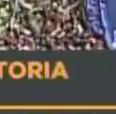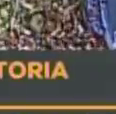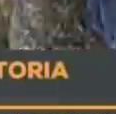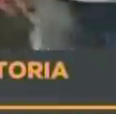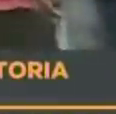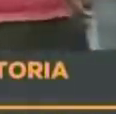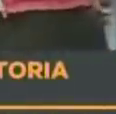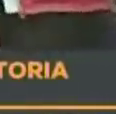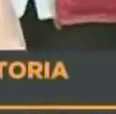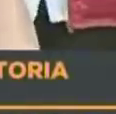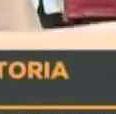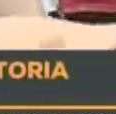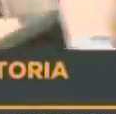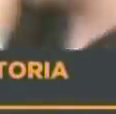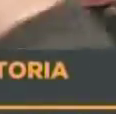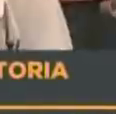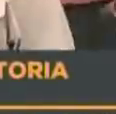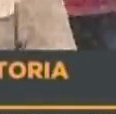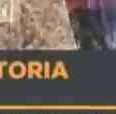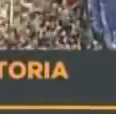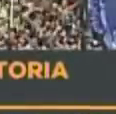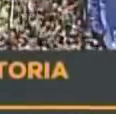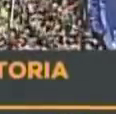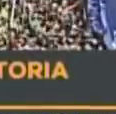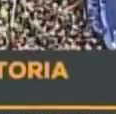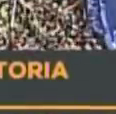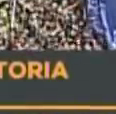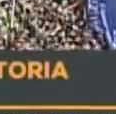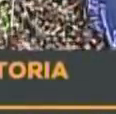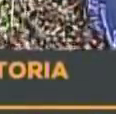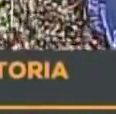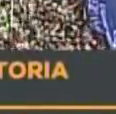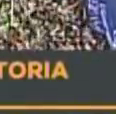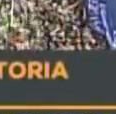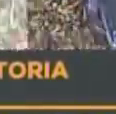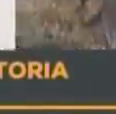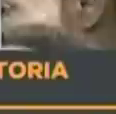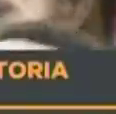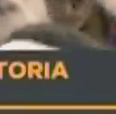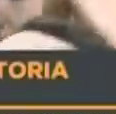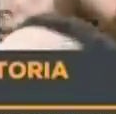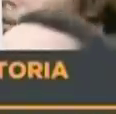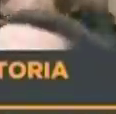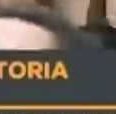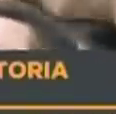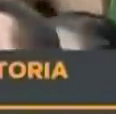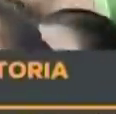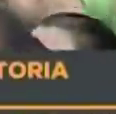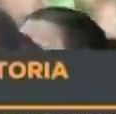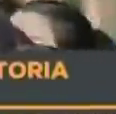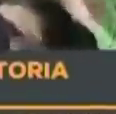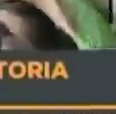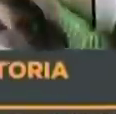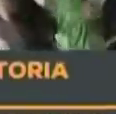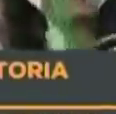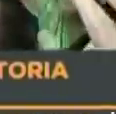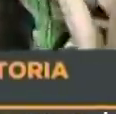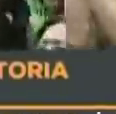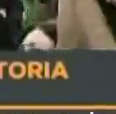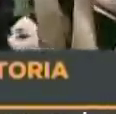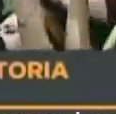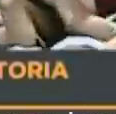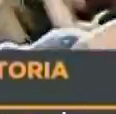esta tarima el jefe de la campaña de Simón Bolívar, Jorge Rodríguez, quien en pocos minutos estará entonces en acompañamiento con